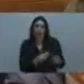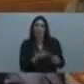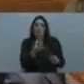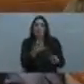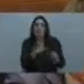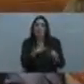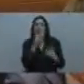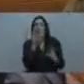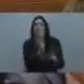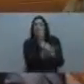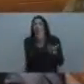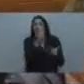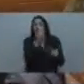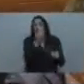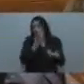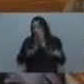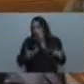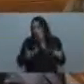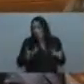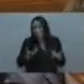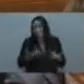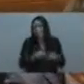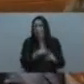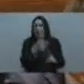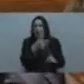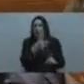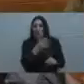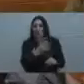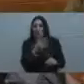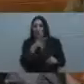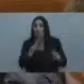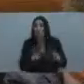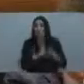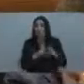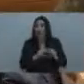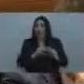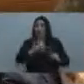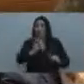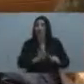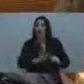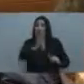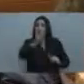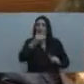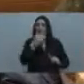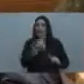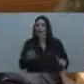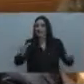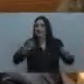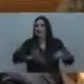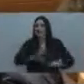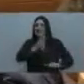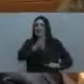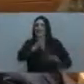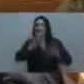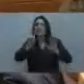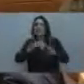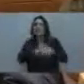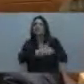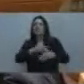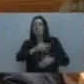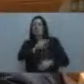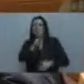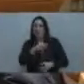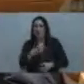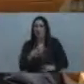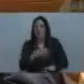la casa, el pufo económico, porque la sociedad Gijón al Norte la dejaron al borde de la quiebra con 36 millones de euros. Este repaso histórico lo